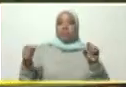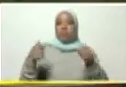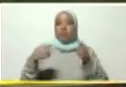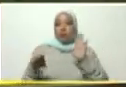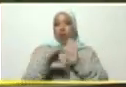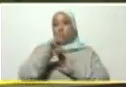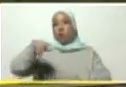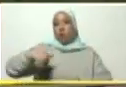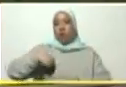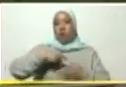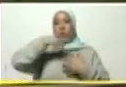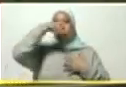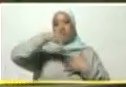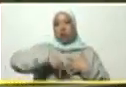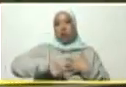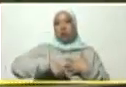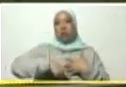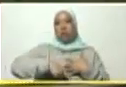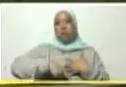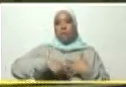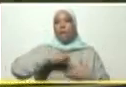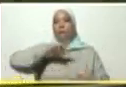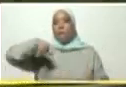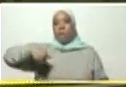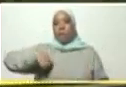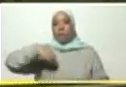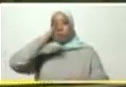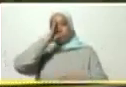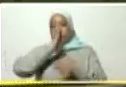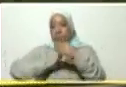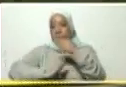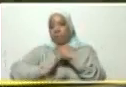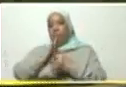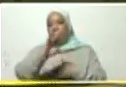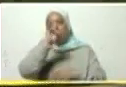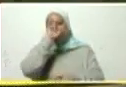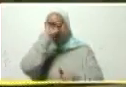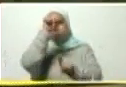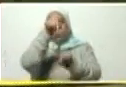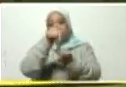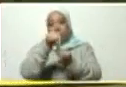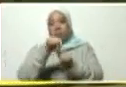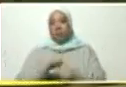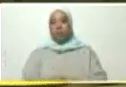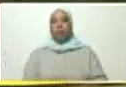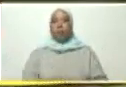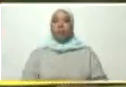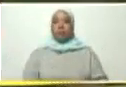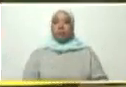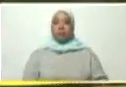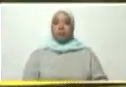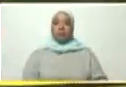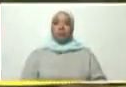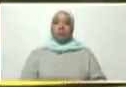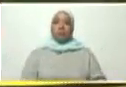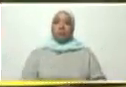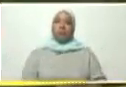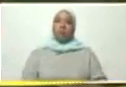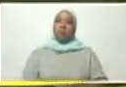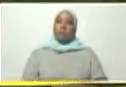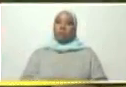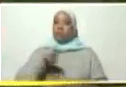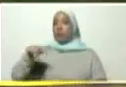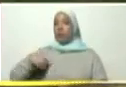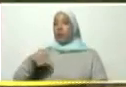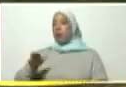este es nuestro proyecto es tres nuestra guía de navegación está en nuestra guía de navegación y